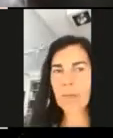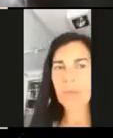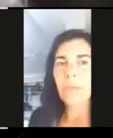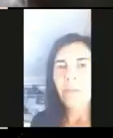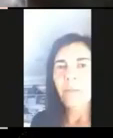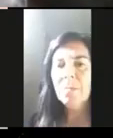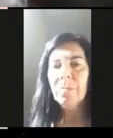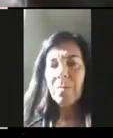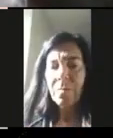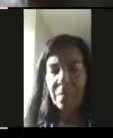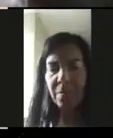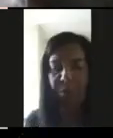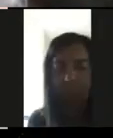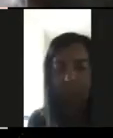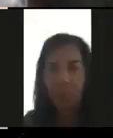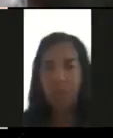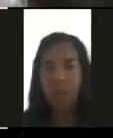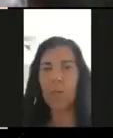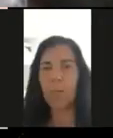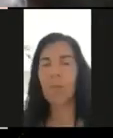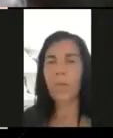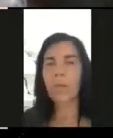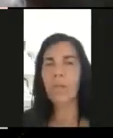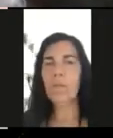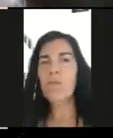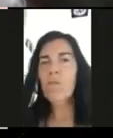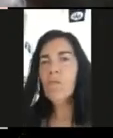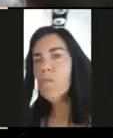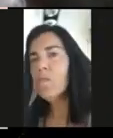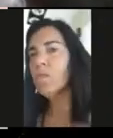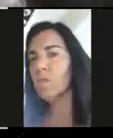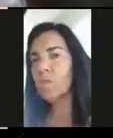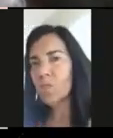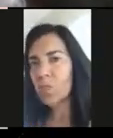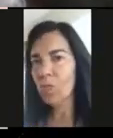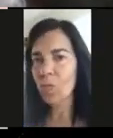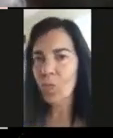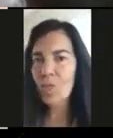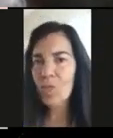tienen que salir de italia y